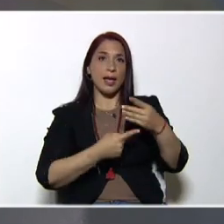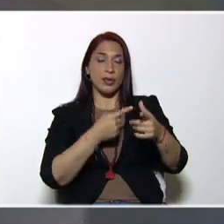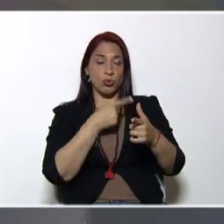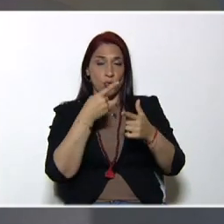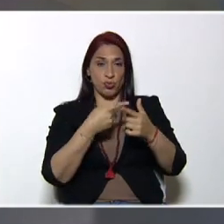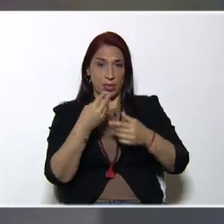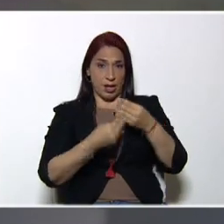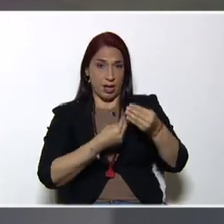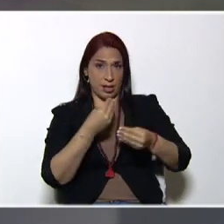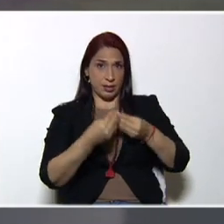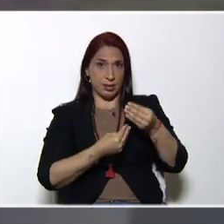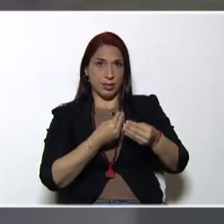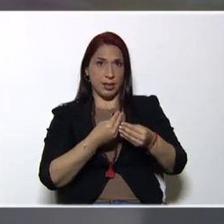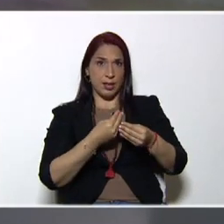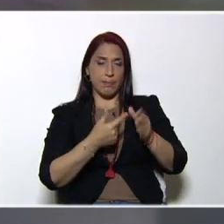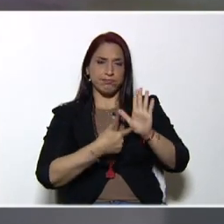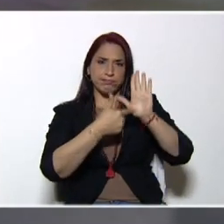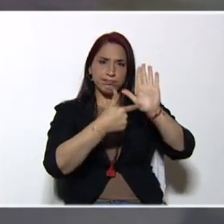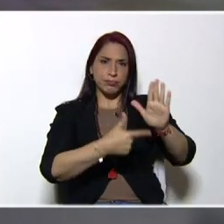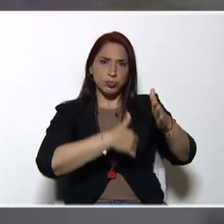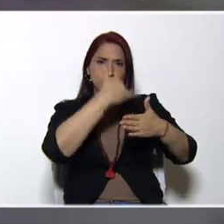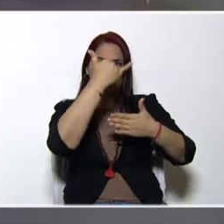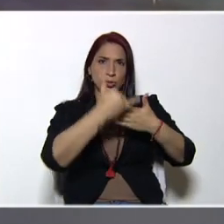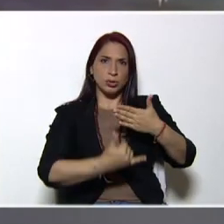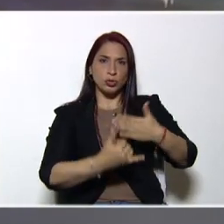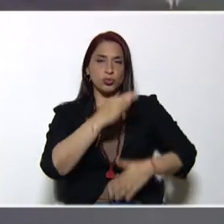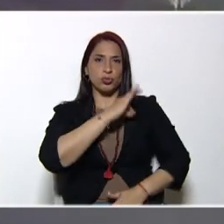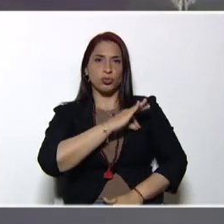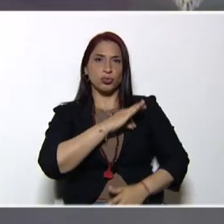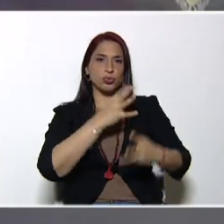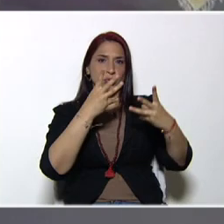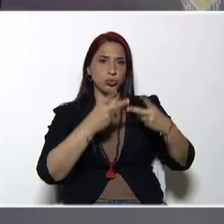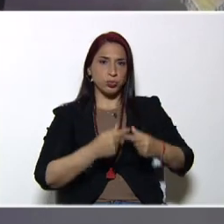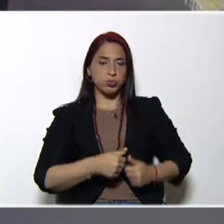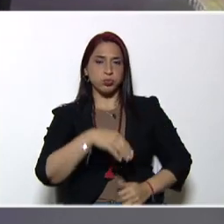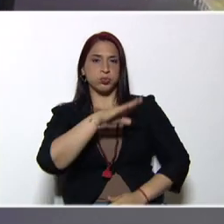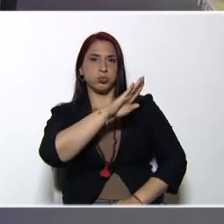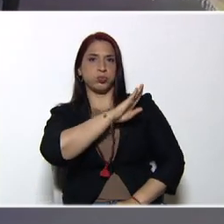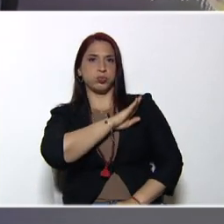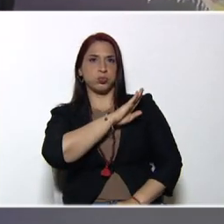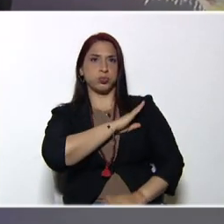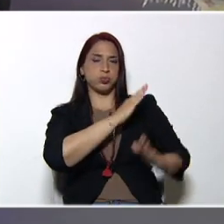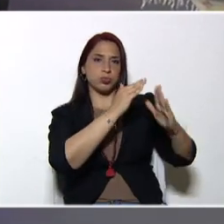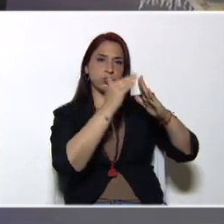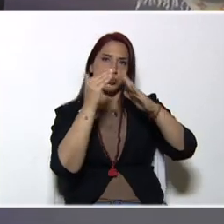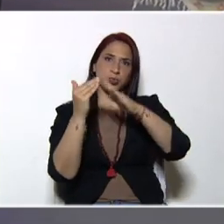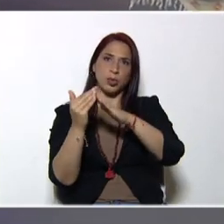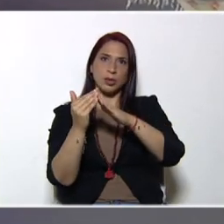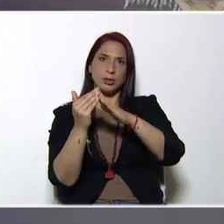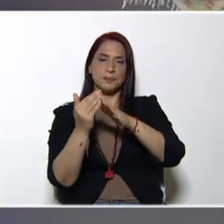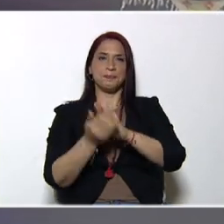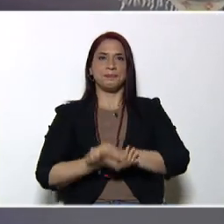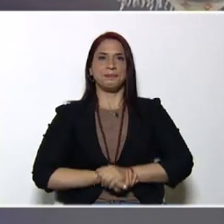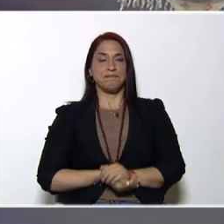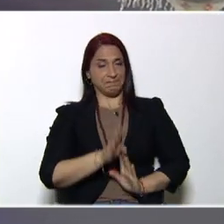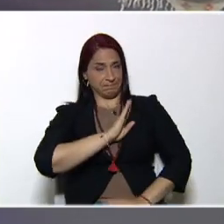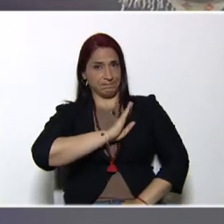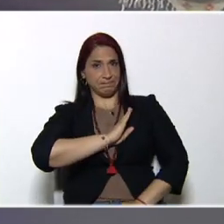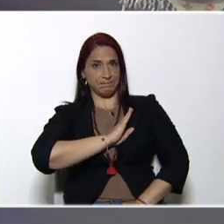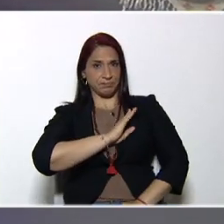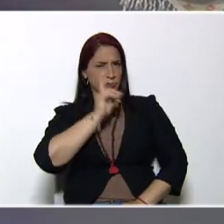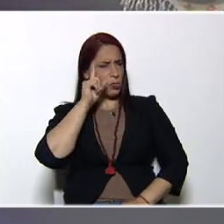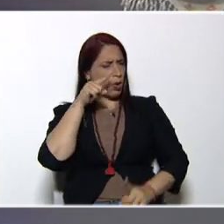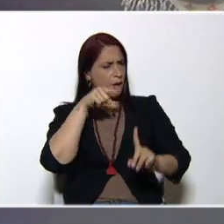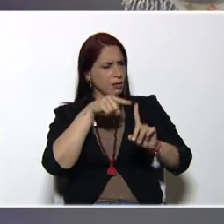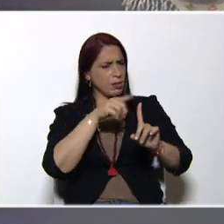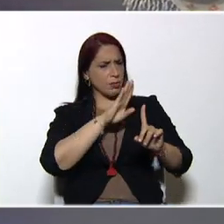ejercicio de cómo presentar un proyecto socioproductivo sobre los patrimonios culturales, en este caso de la casa de Reinaldo. Excelente. El objetivo